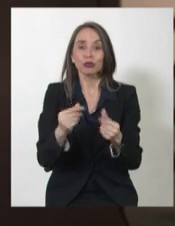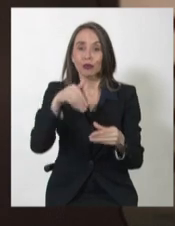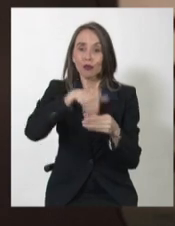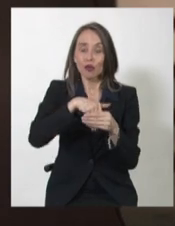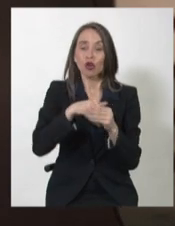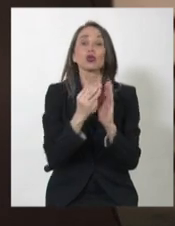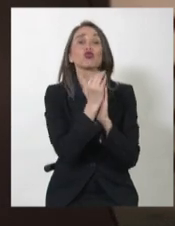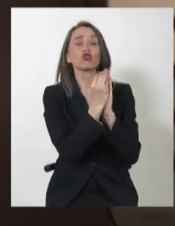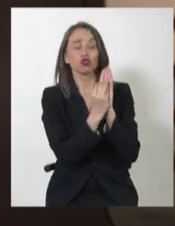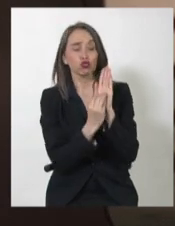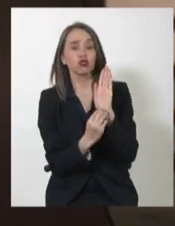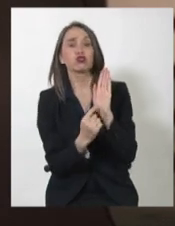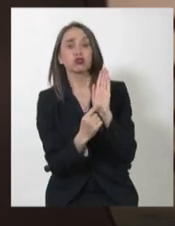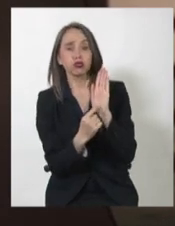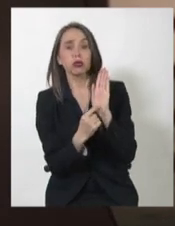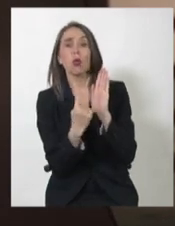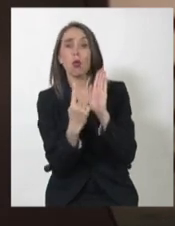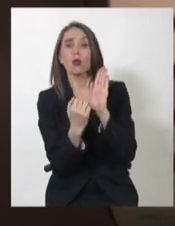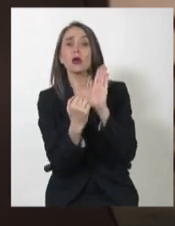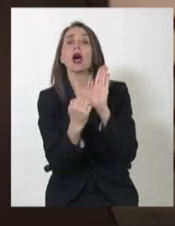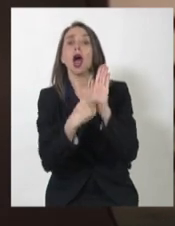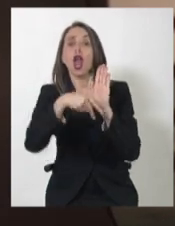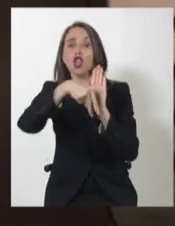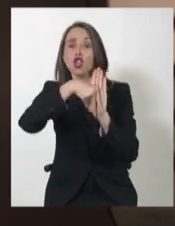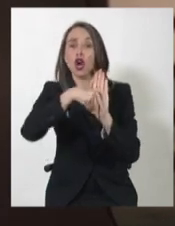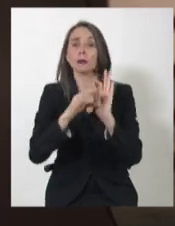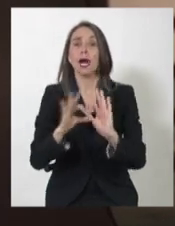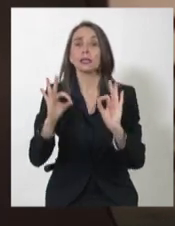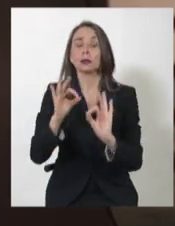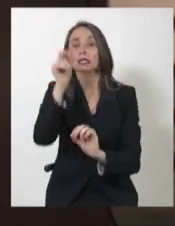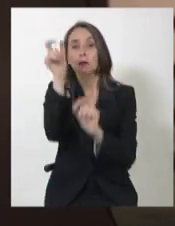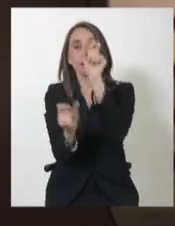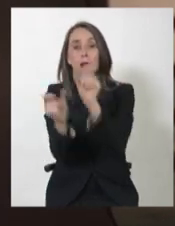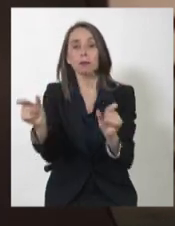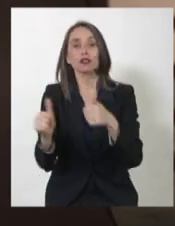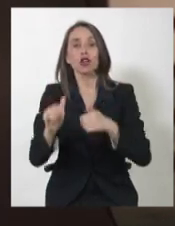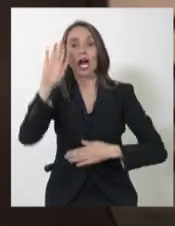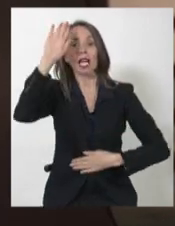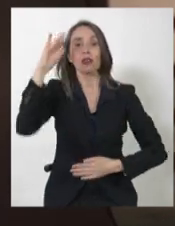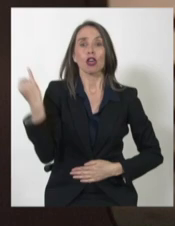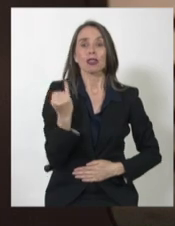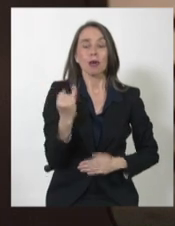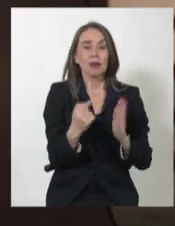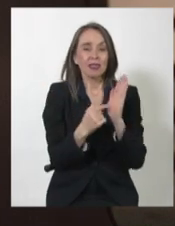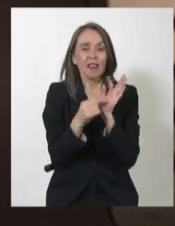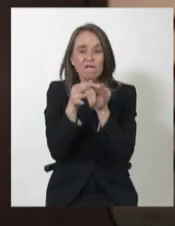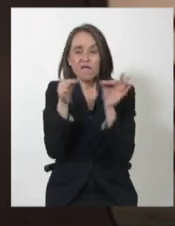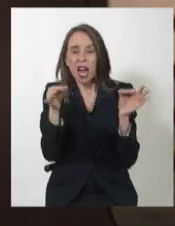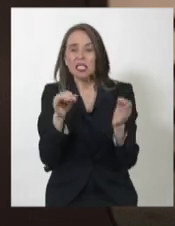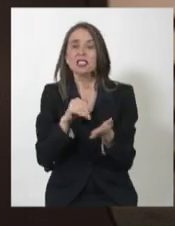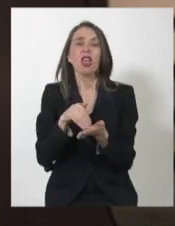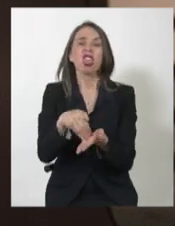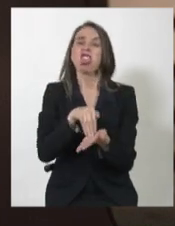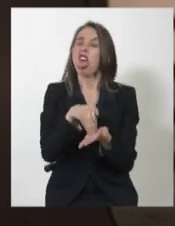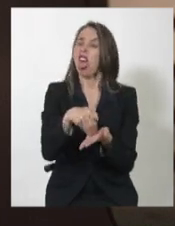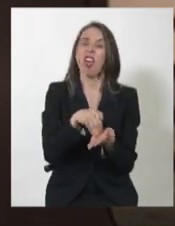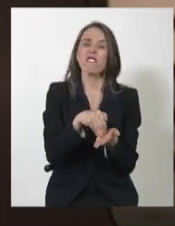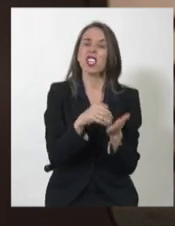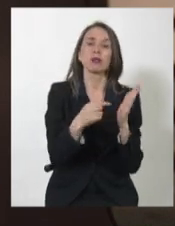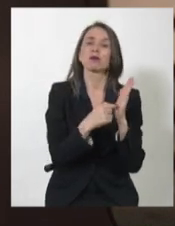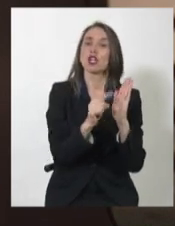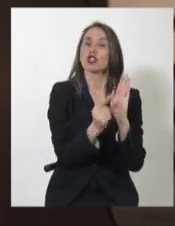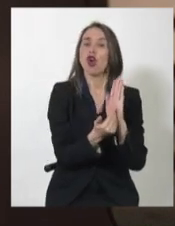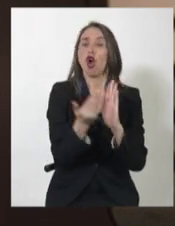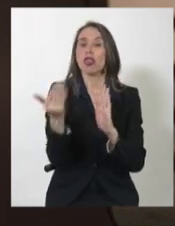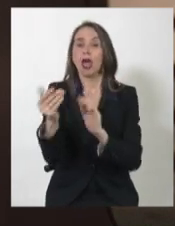establece una disposición especial para los independientes, pero es débil, no se le ha dado a los